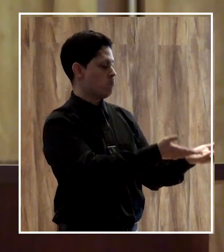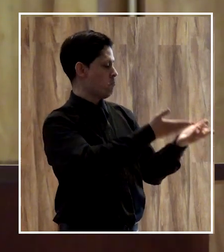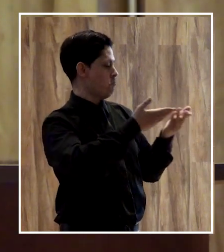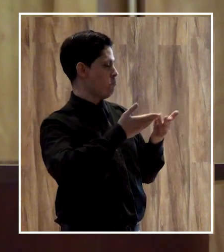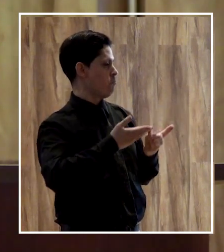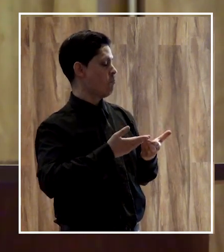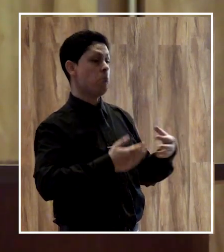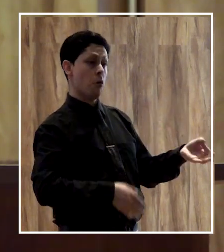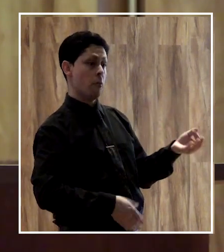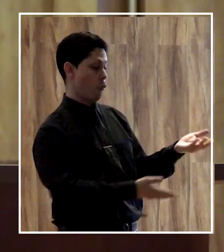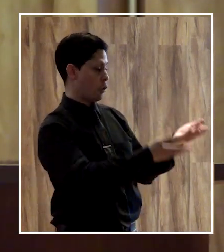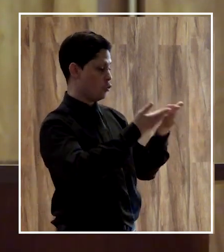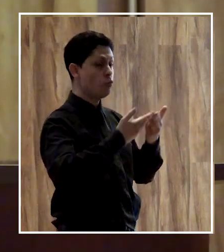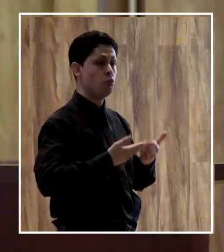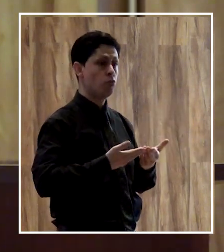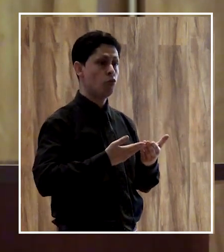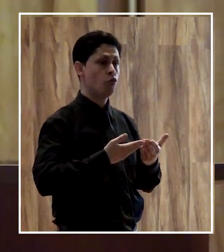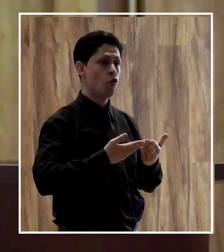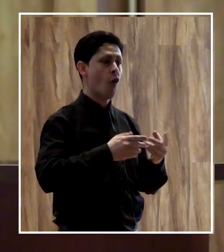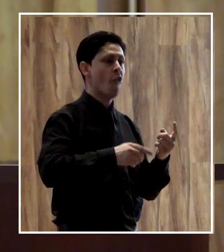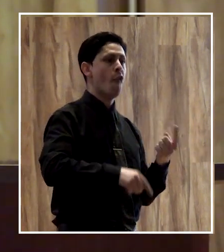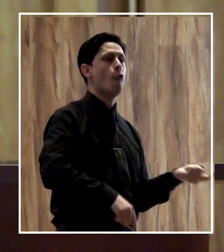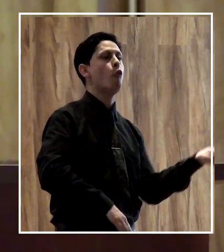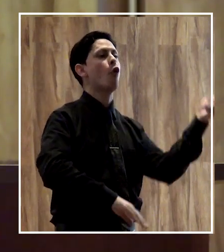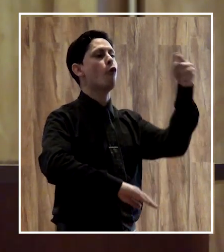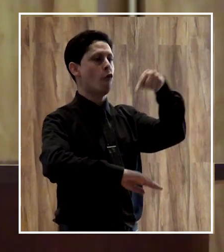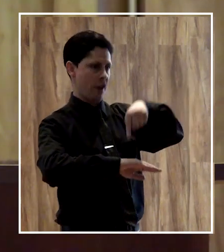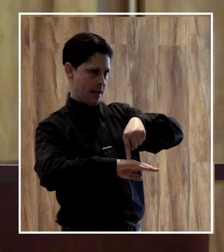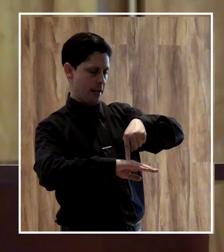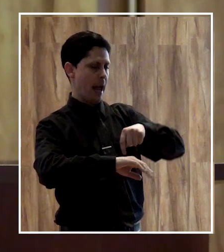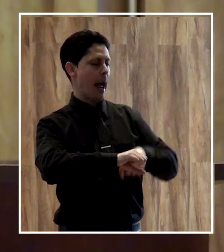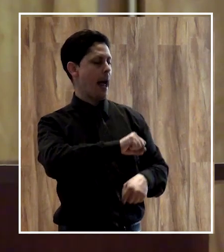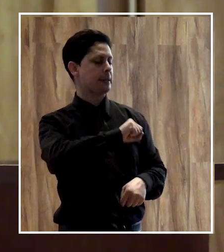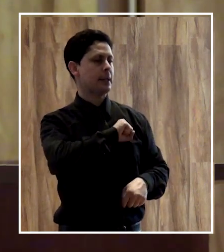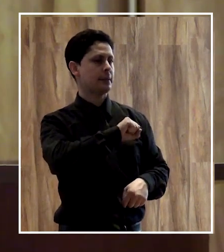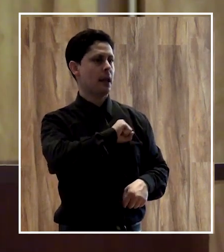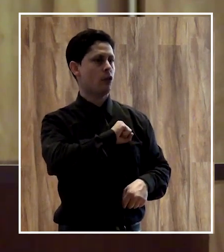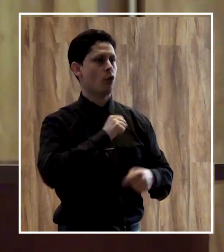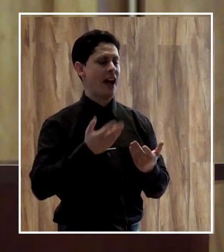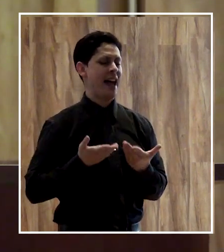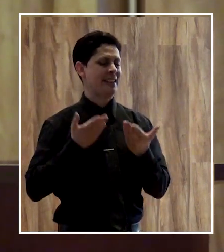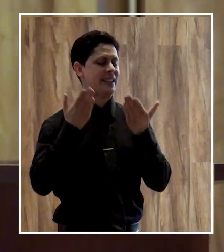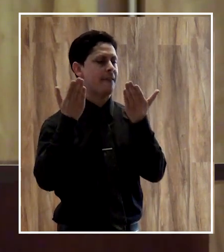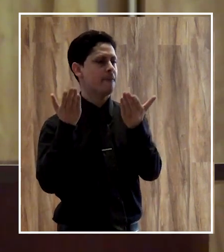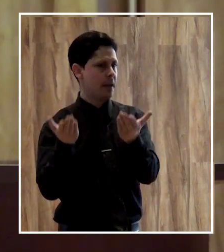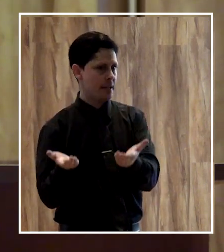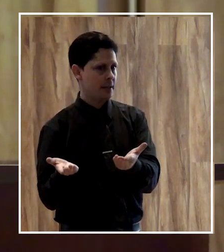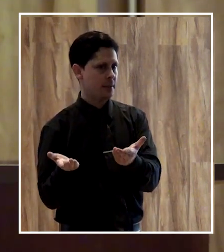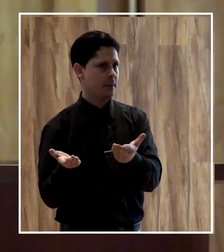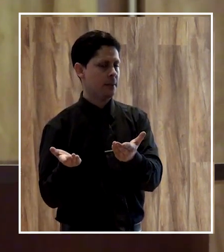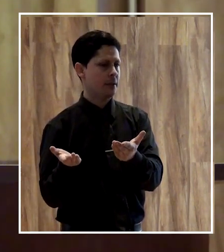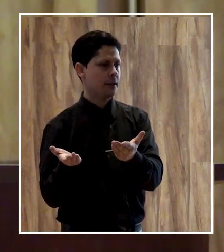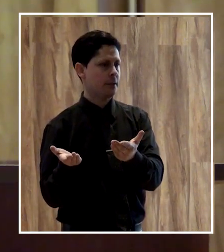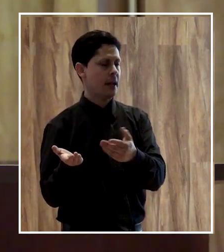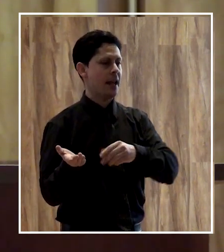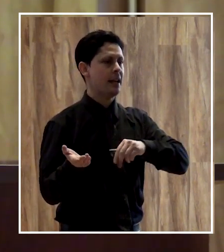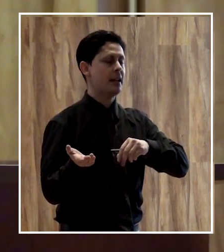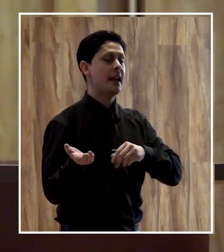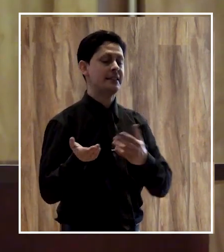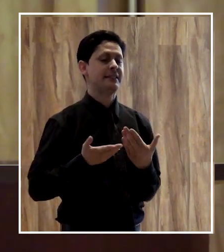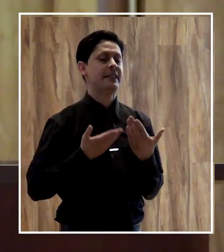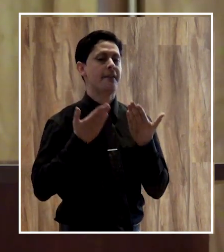el volverme a Santiago a servir en